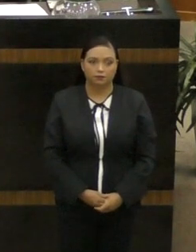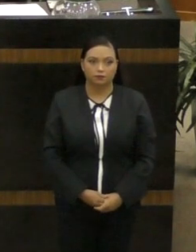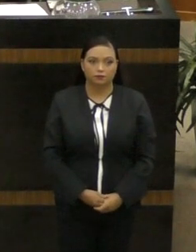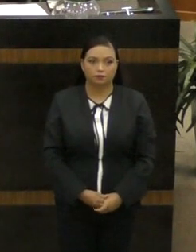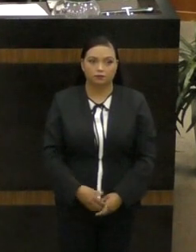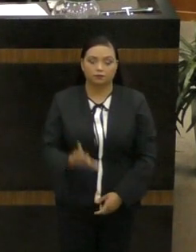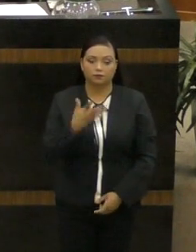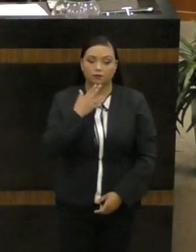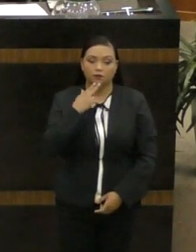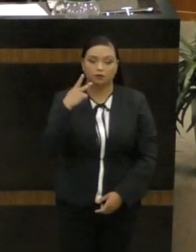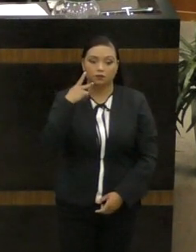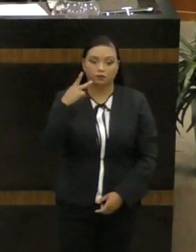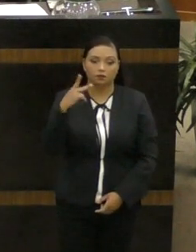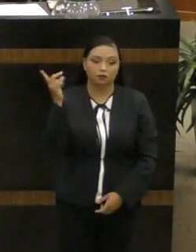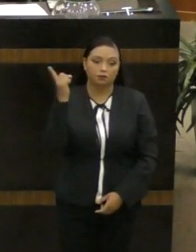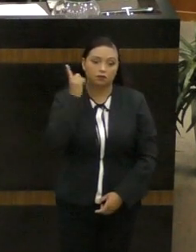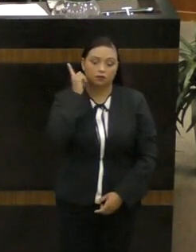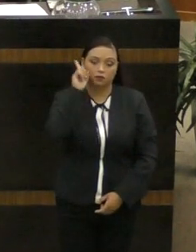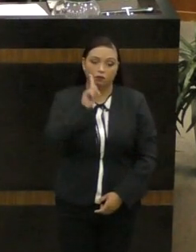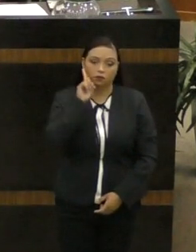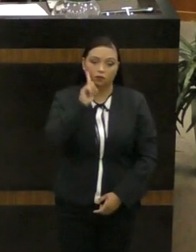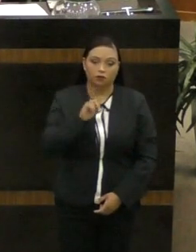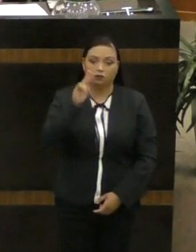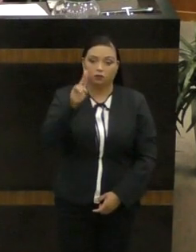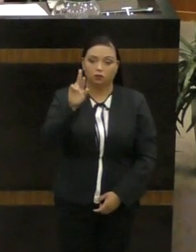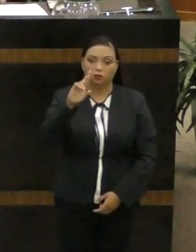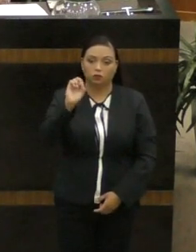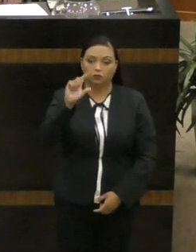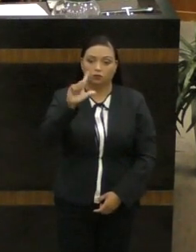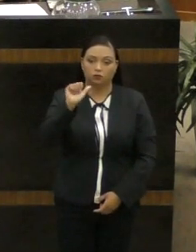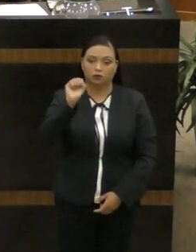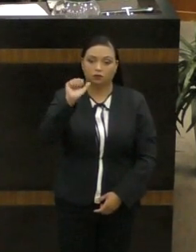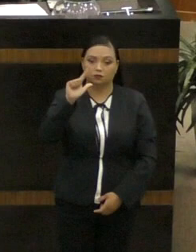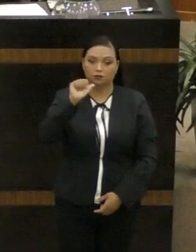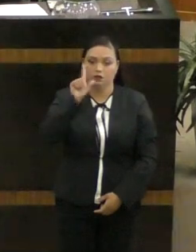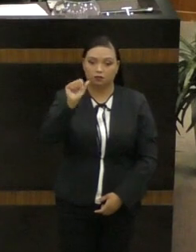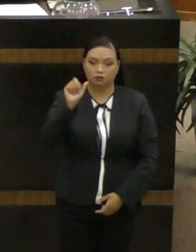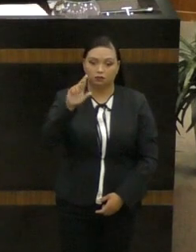Tiene el uso de la palabra la diputada Úrsula Salazar.